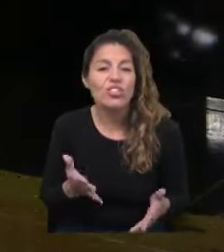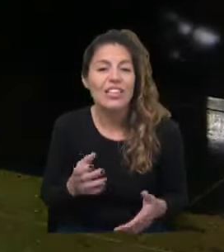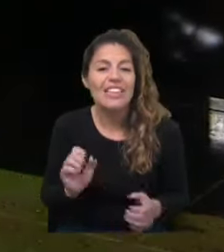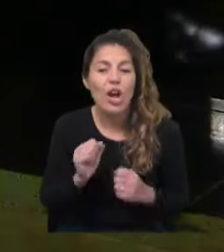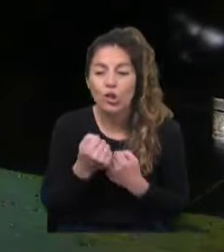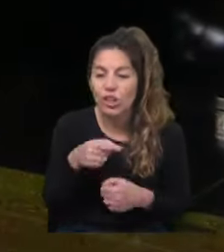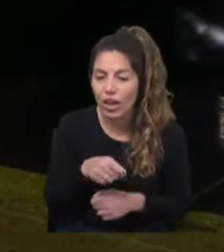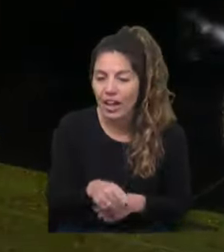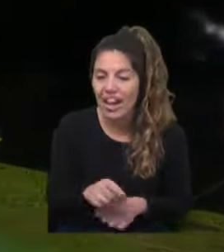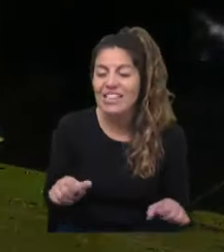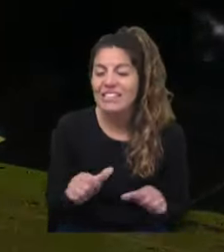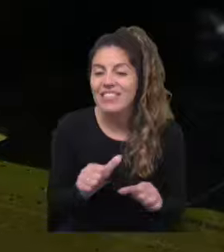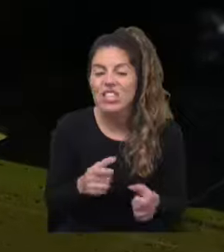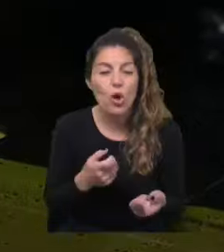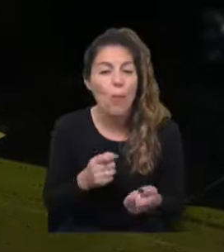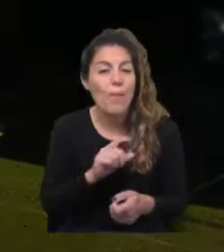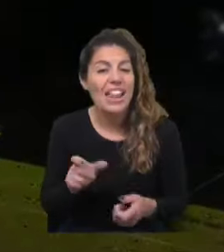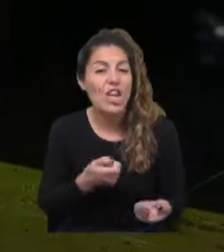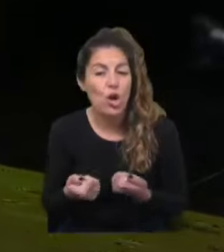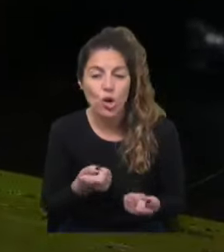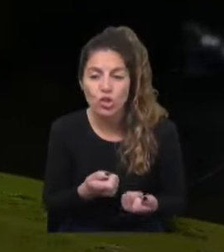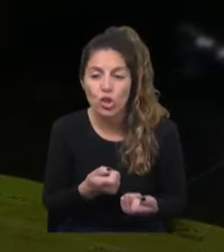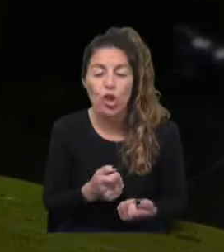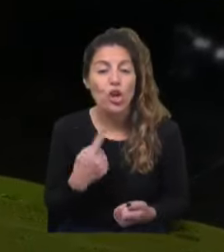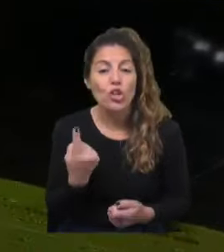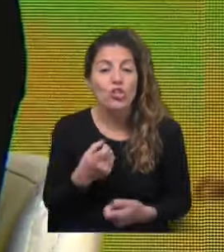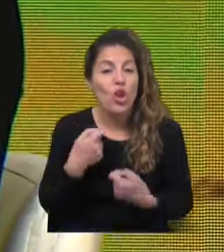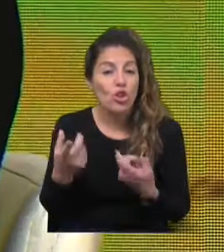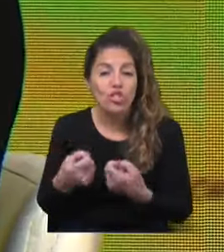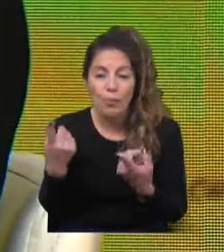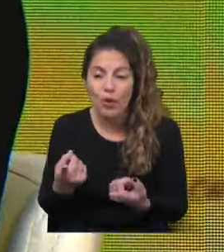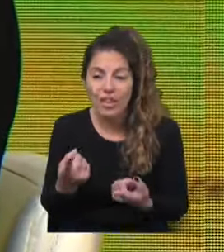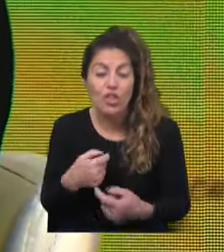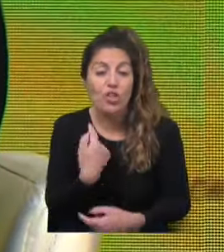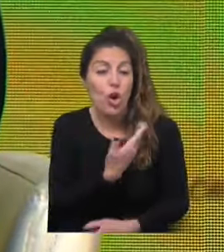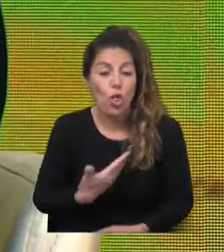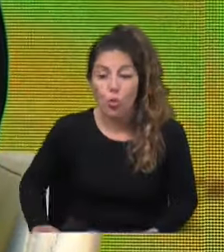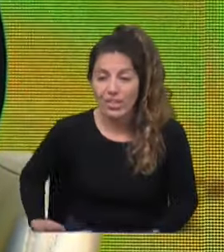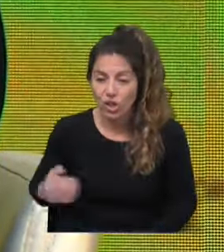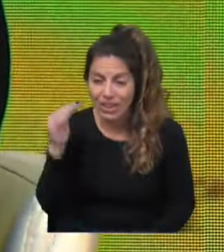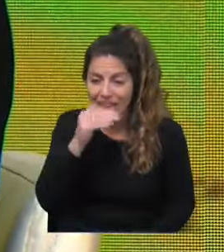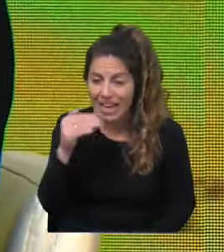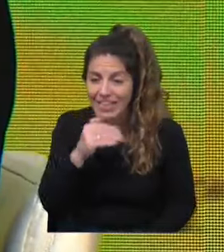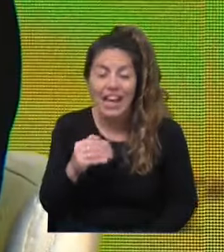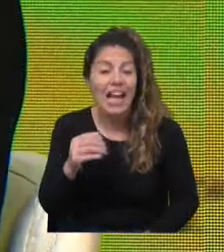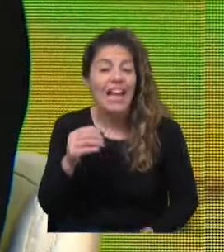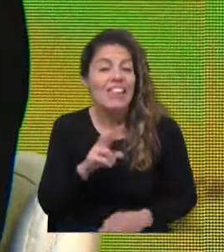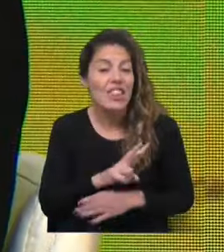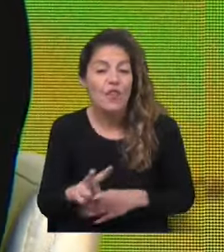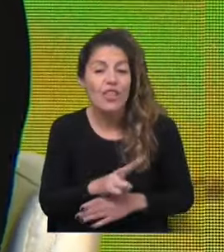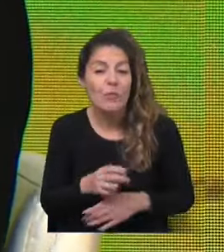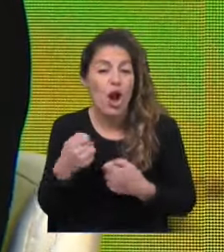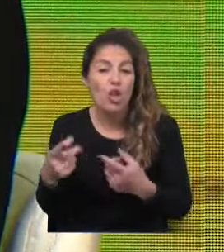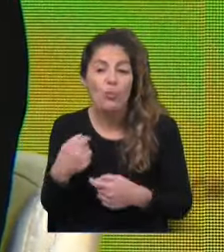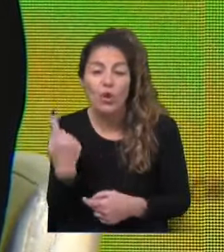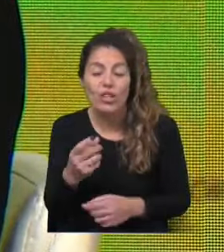escondiendo acá? ¿Se hizo un mal negocio? Nosotros somos los aportantes, somos los dueños de la caja y defendemos a los aportes